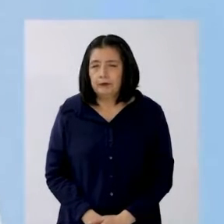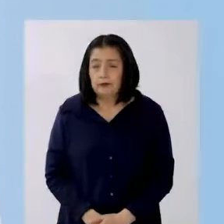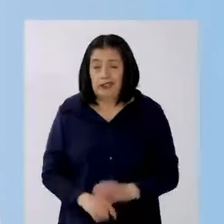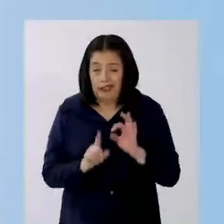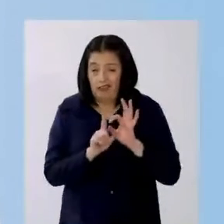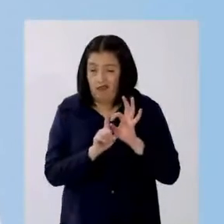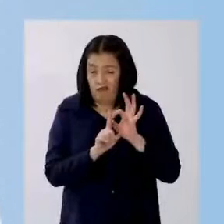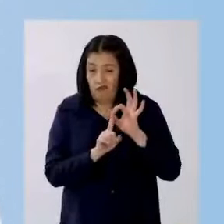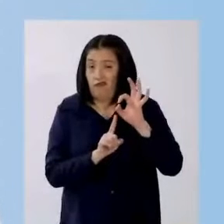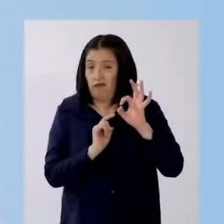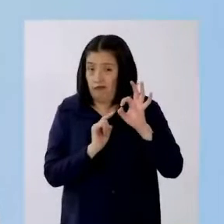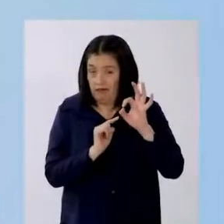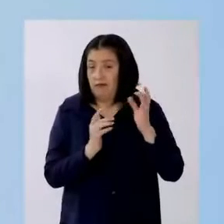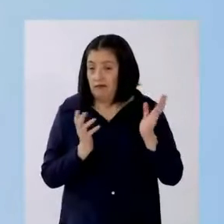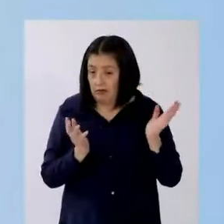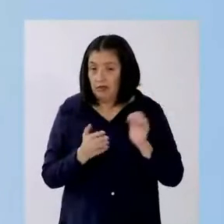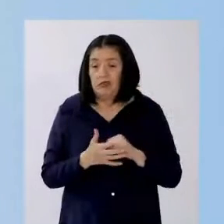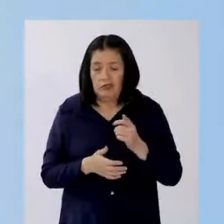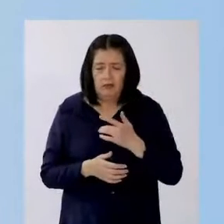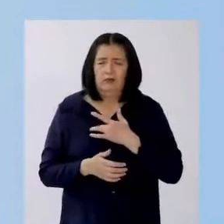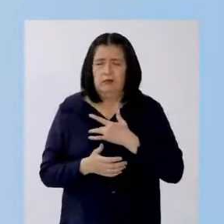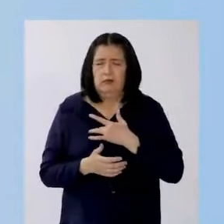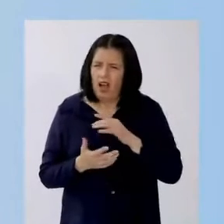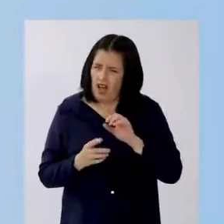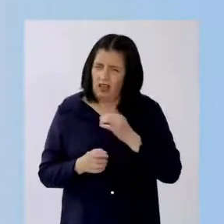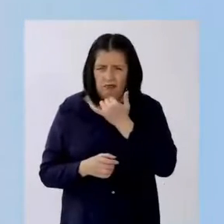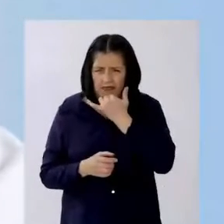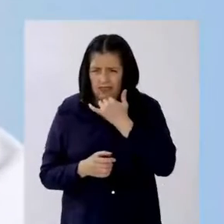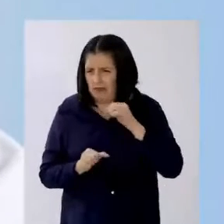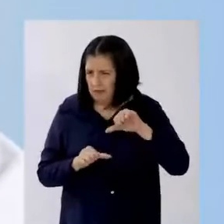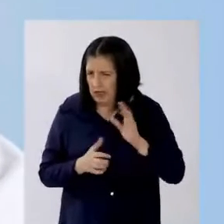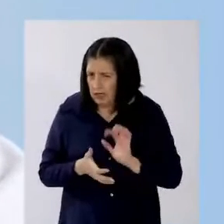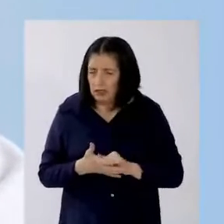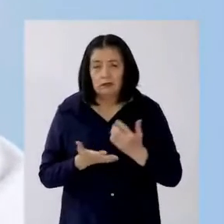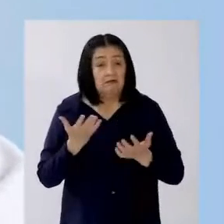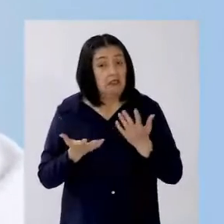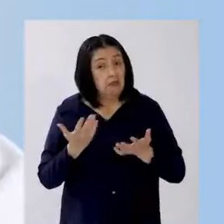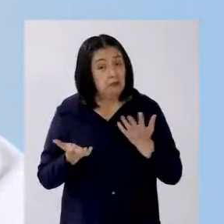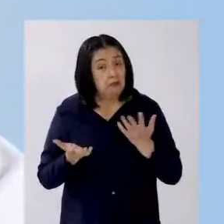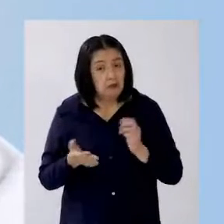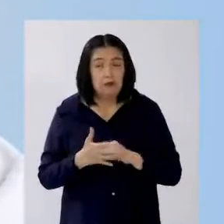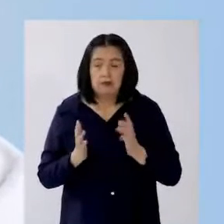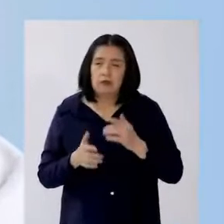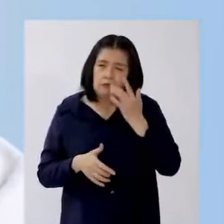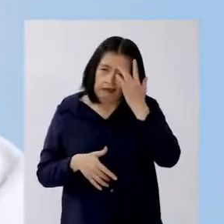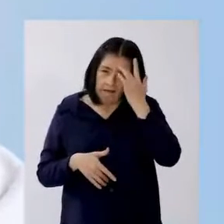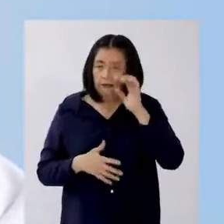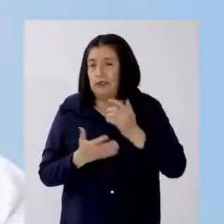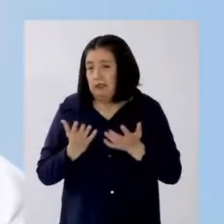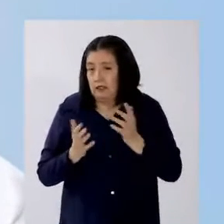La fiebre es con frecuencia un signo de que algo anda mal. Puede ser evidencia de un proceso